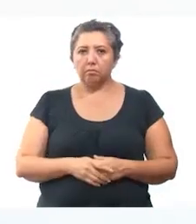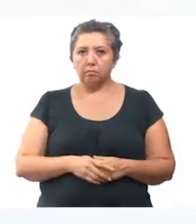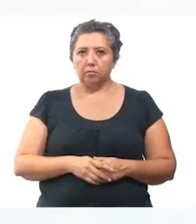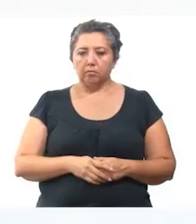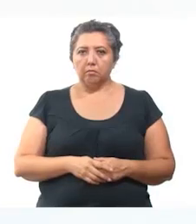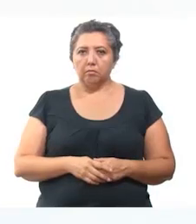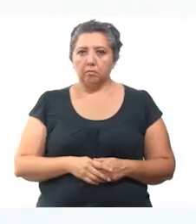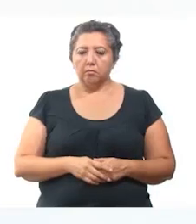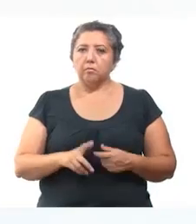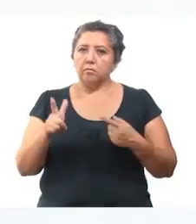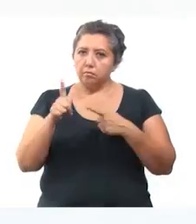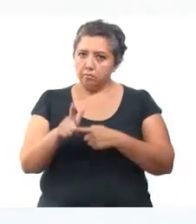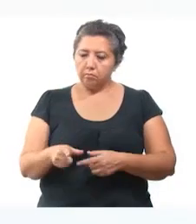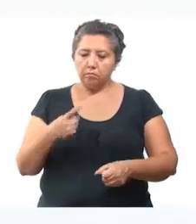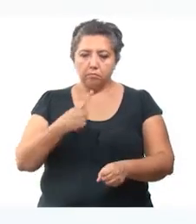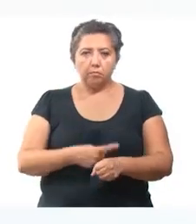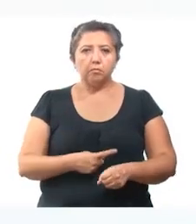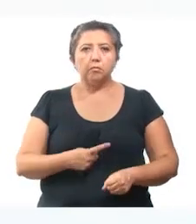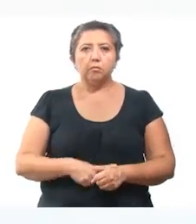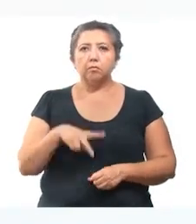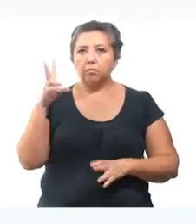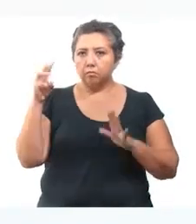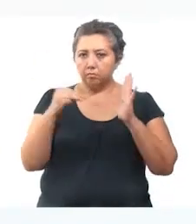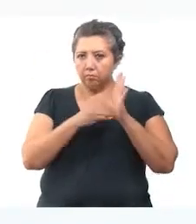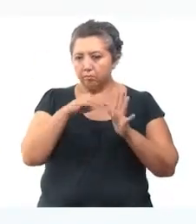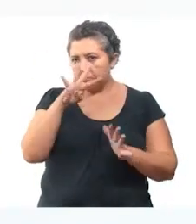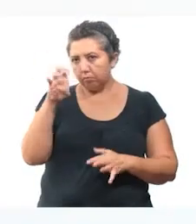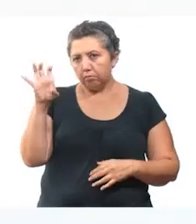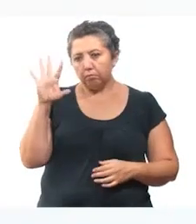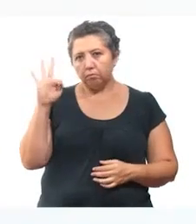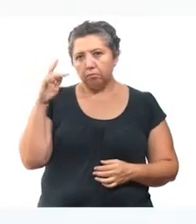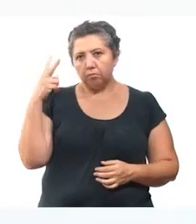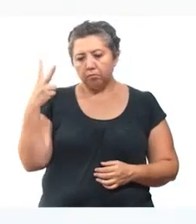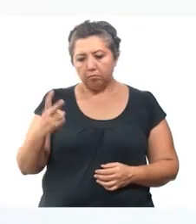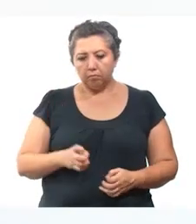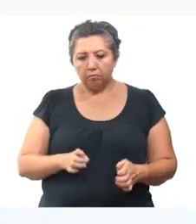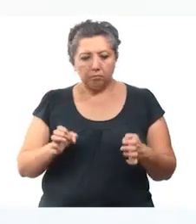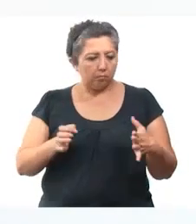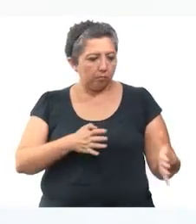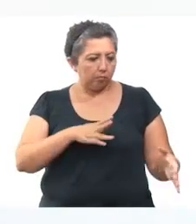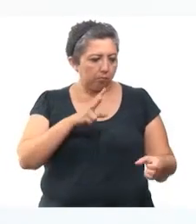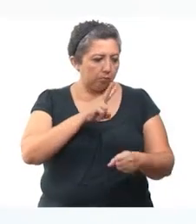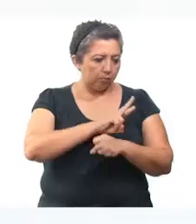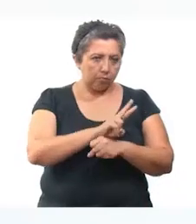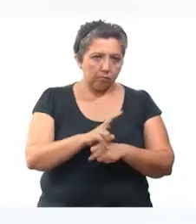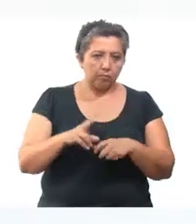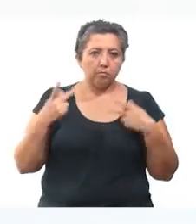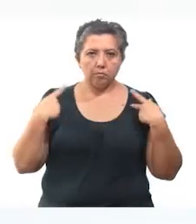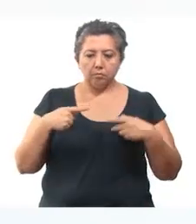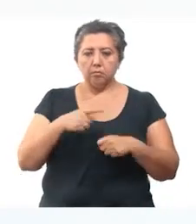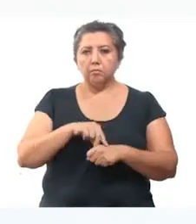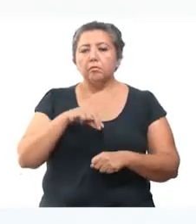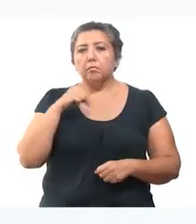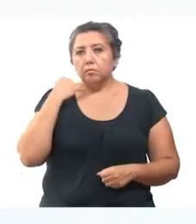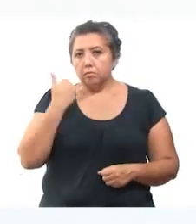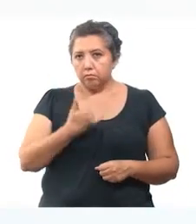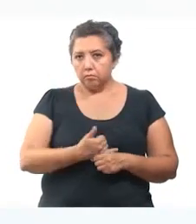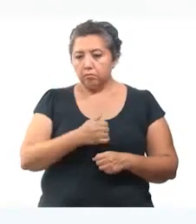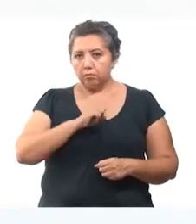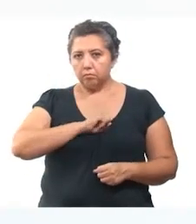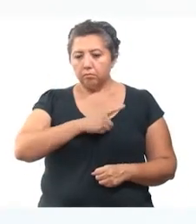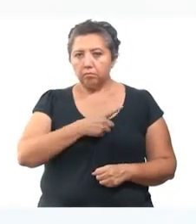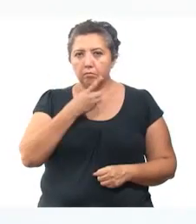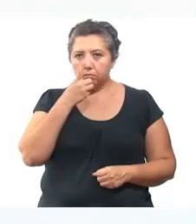coronavirus. De los casos activos, 2.442 están estables, aislados, monitoreados por personal médico